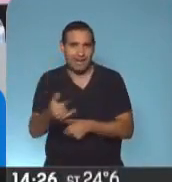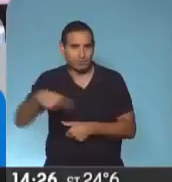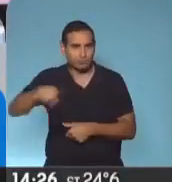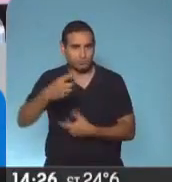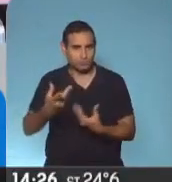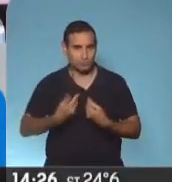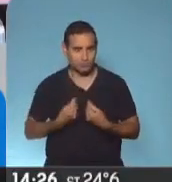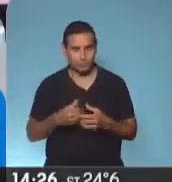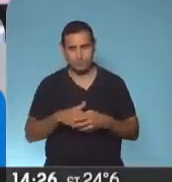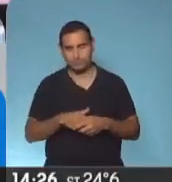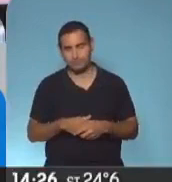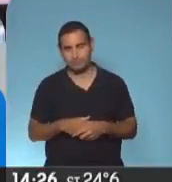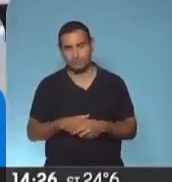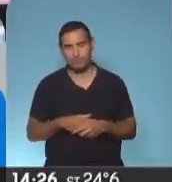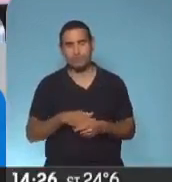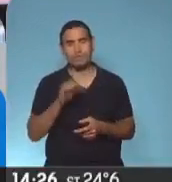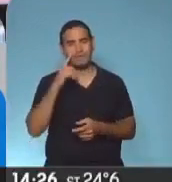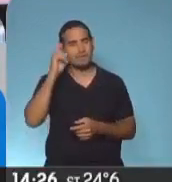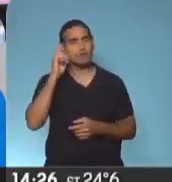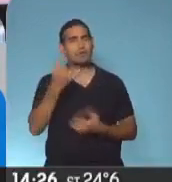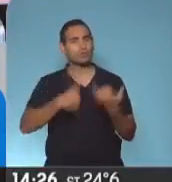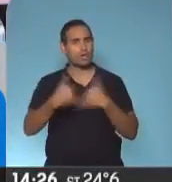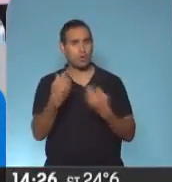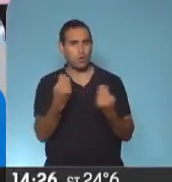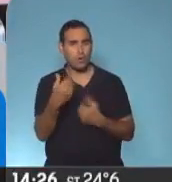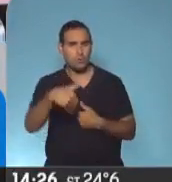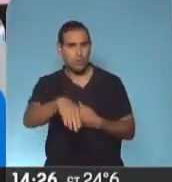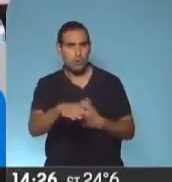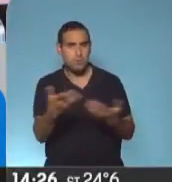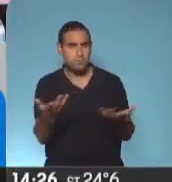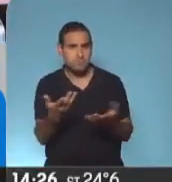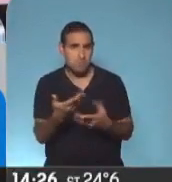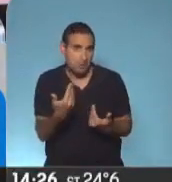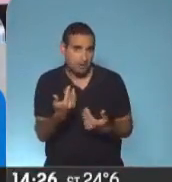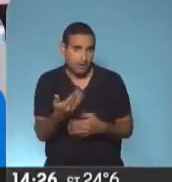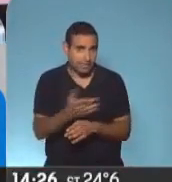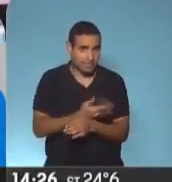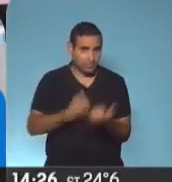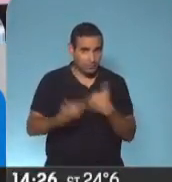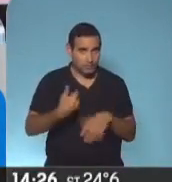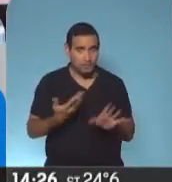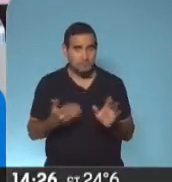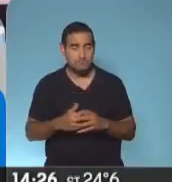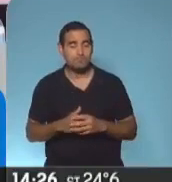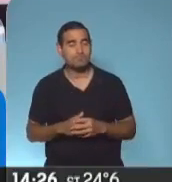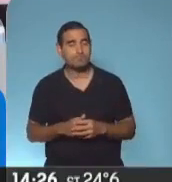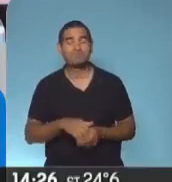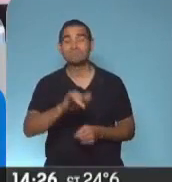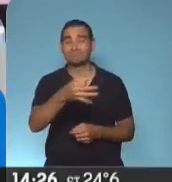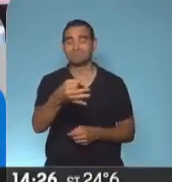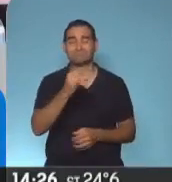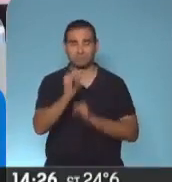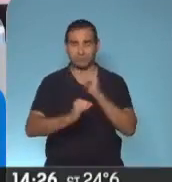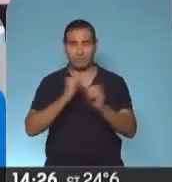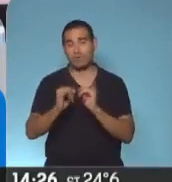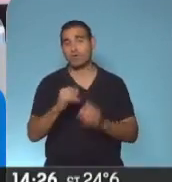los medios. Diego, contanos un poquito cómo va a ser justamente la transmisión, si es que algo se puede saber a esta hora. Sí, bueno,